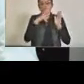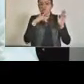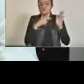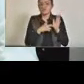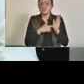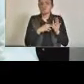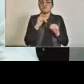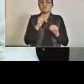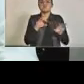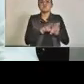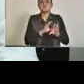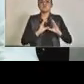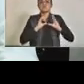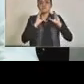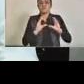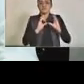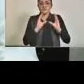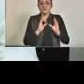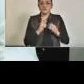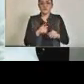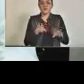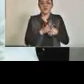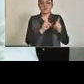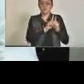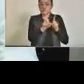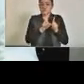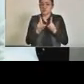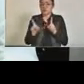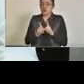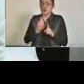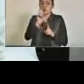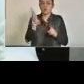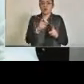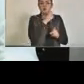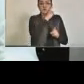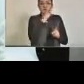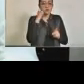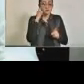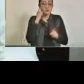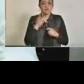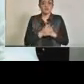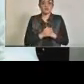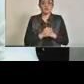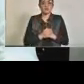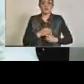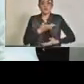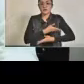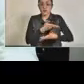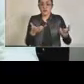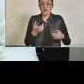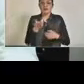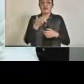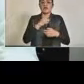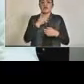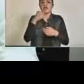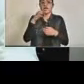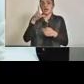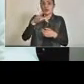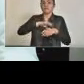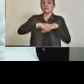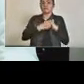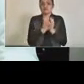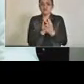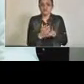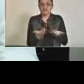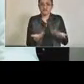medidas de prevención, es decir, desde la sana distancia, el uso de cubrebocas, la repartición de gel, e incluso